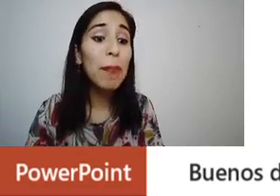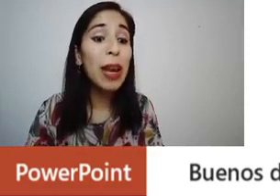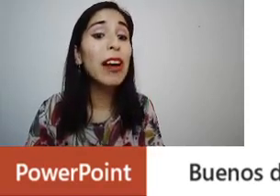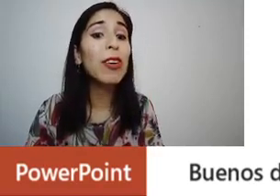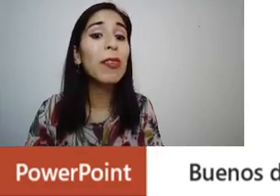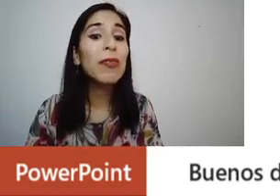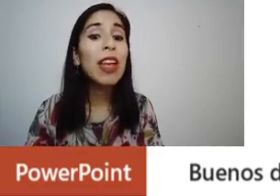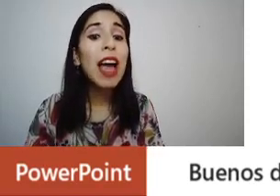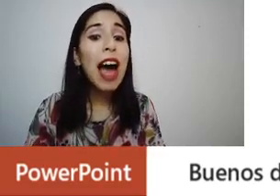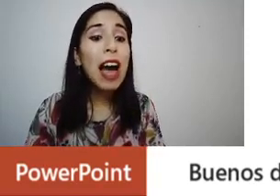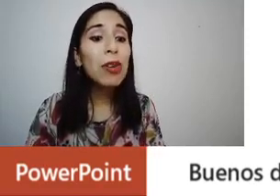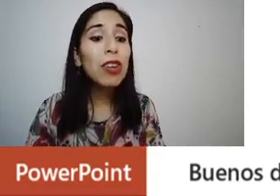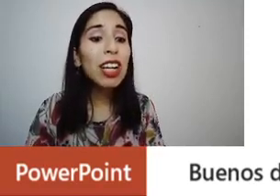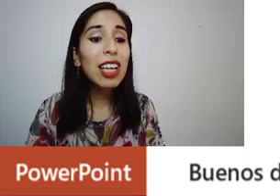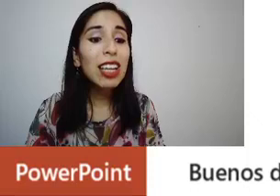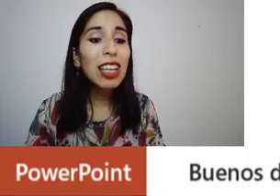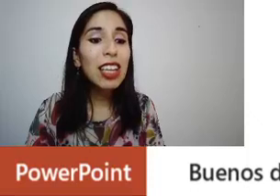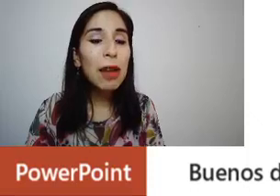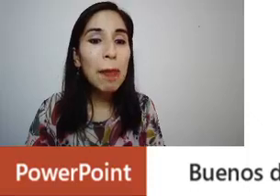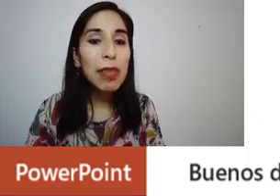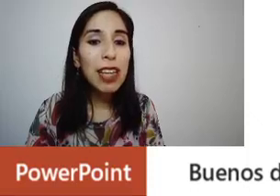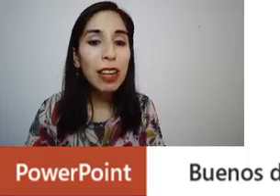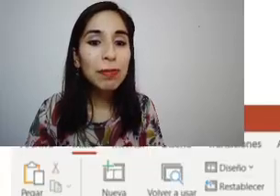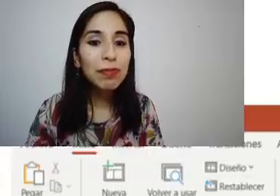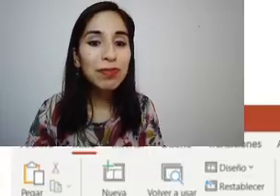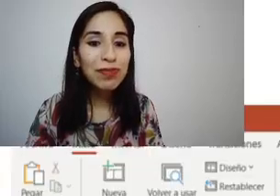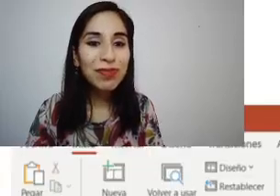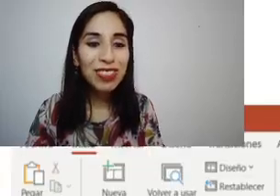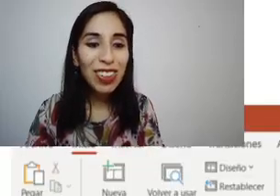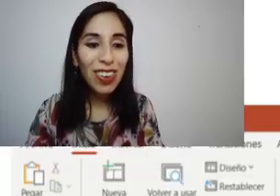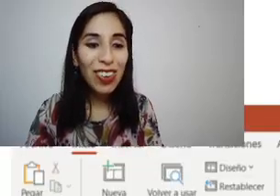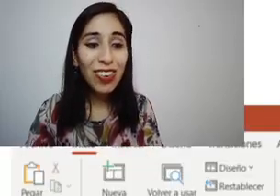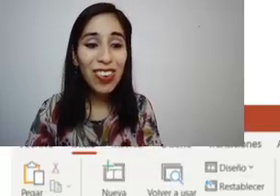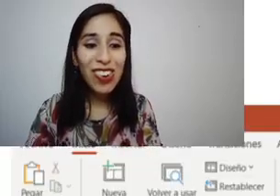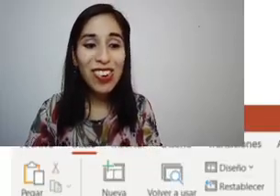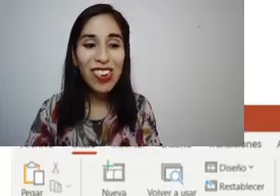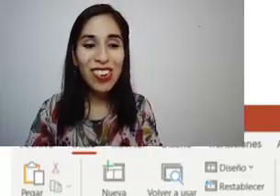una hoja en blanco hago un clic y qué va a pasar